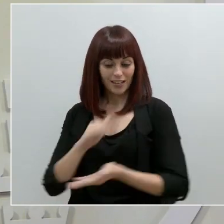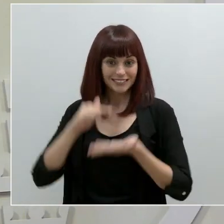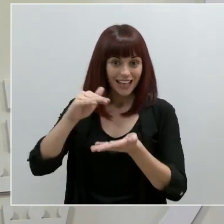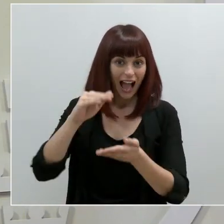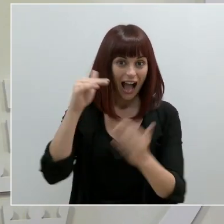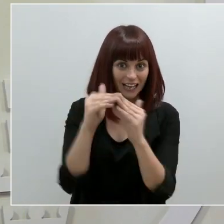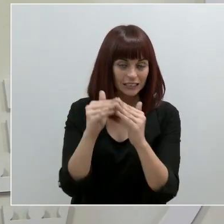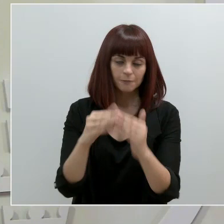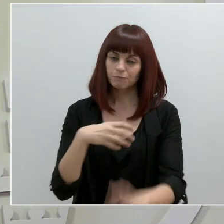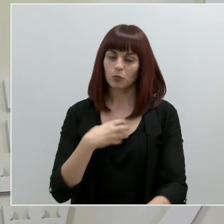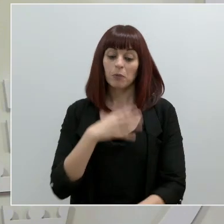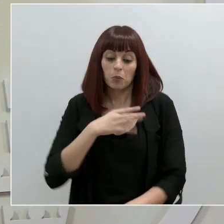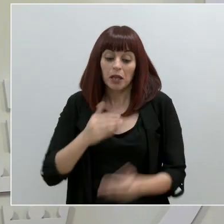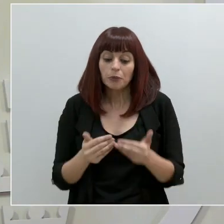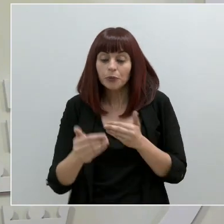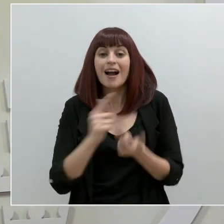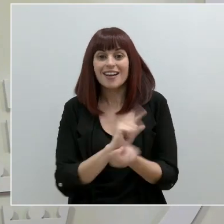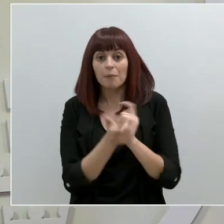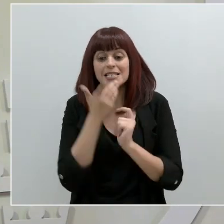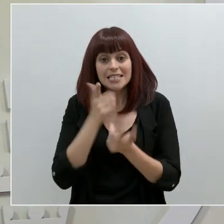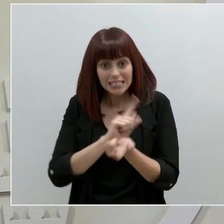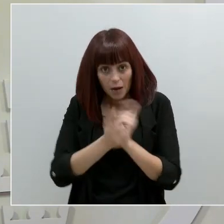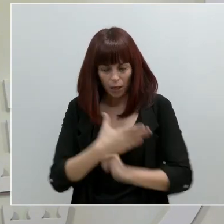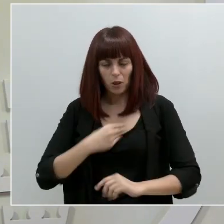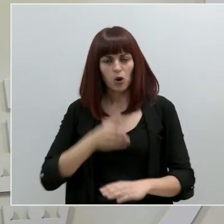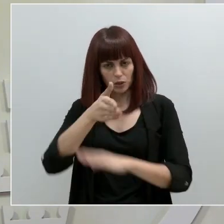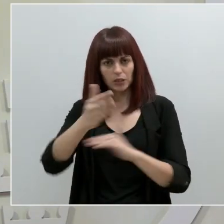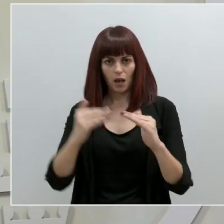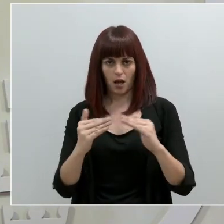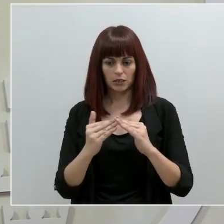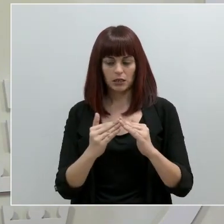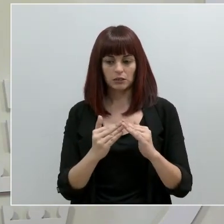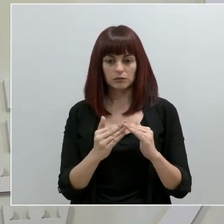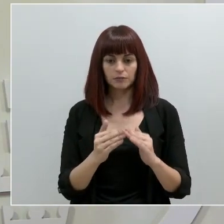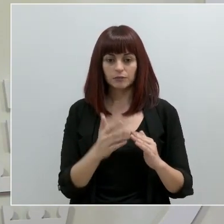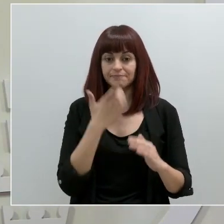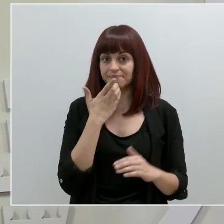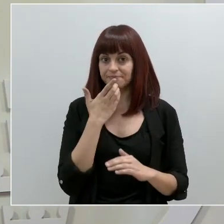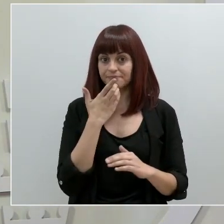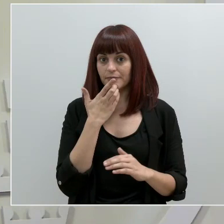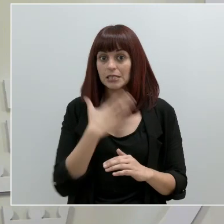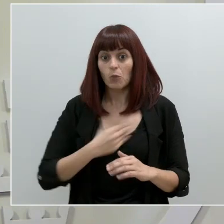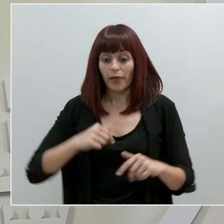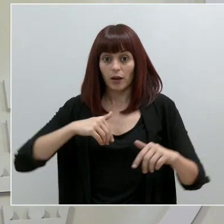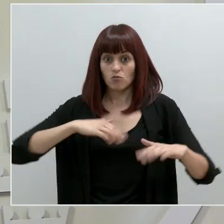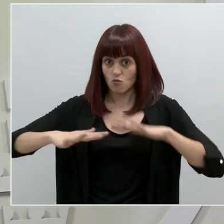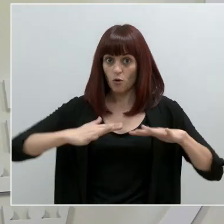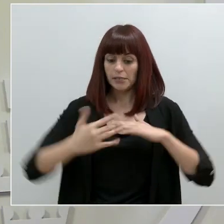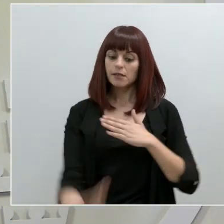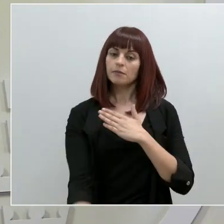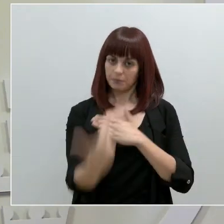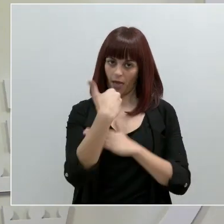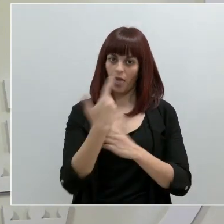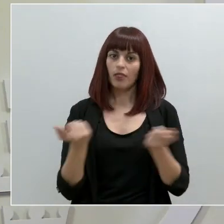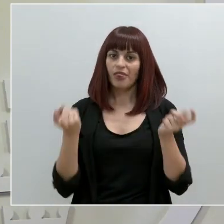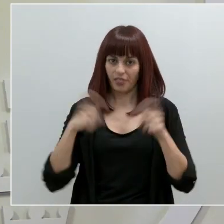vacuna, pero puede que esto cambie próximamente y si fuera así se acudiría a domicilio. Y los que se puedan desplazar se les va a